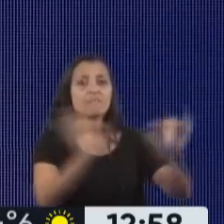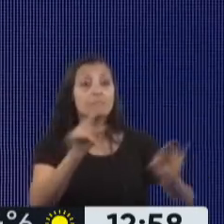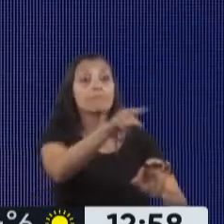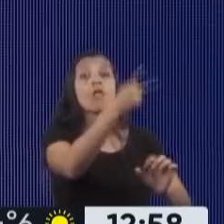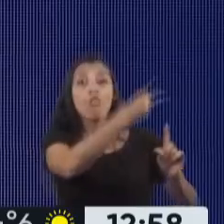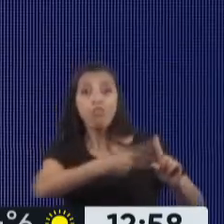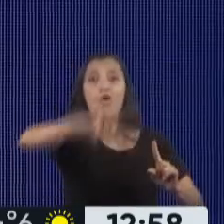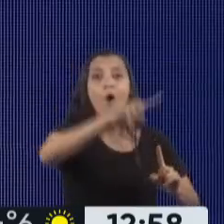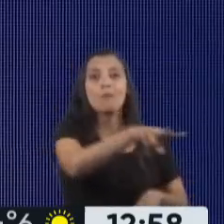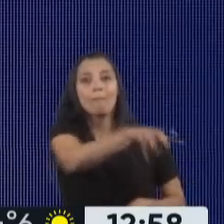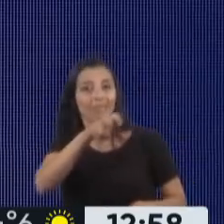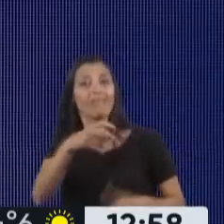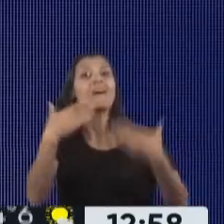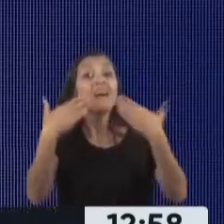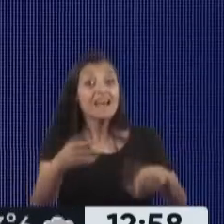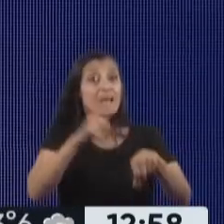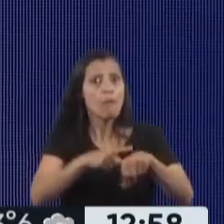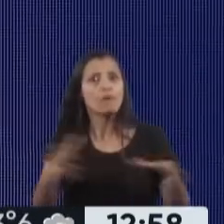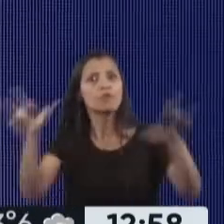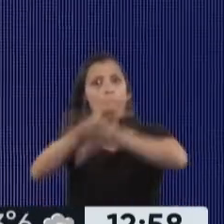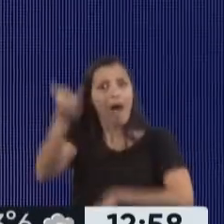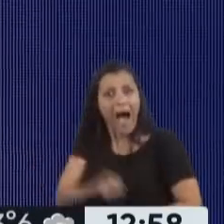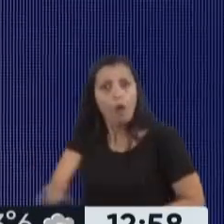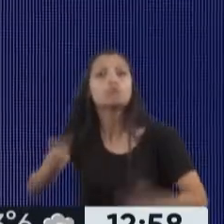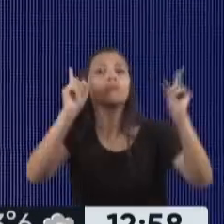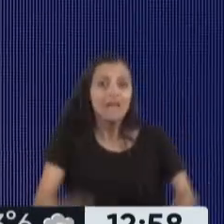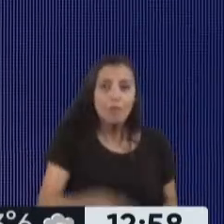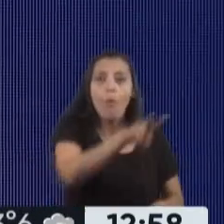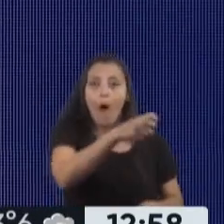los ingresos en el medio del ajuste.